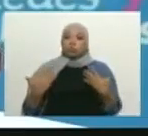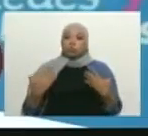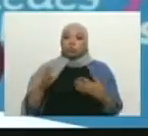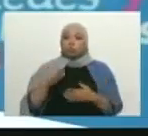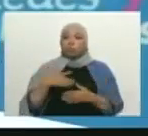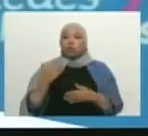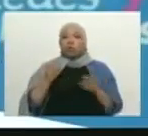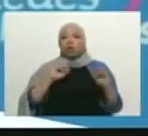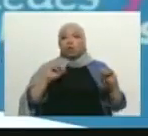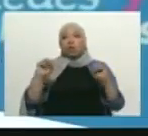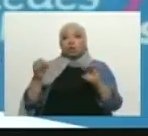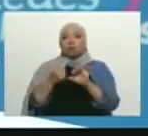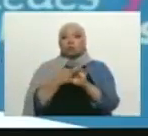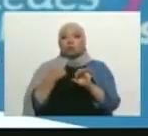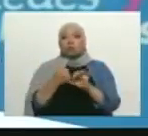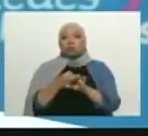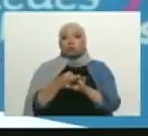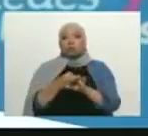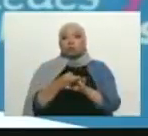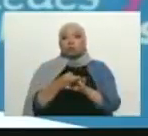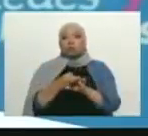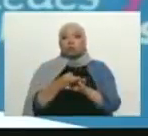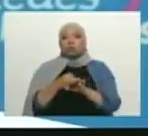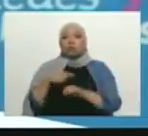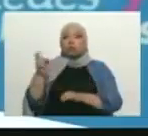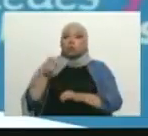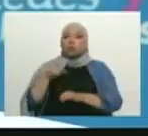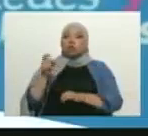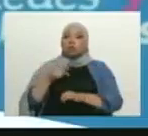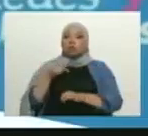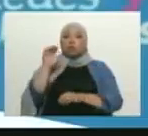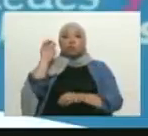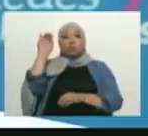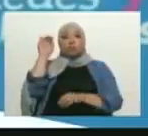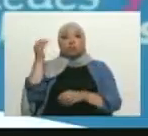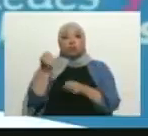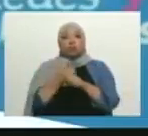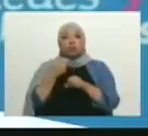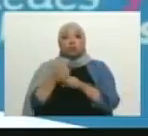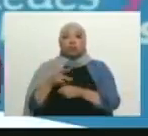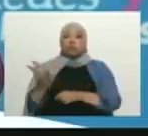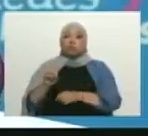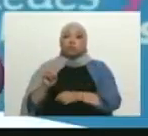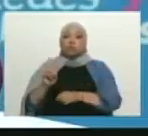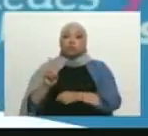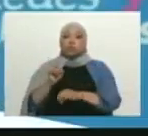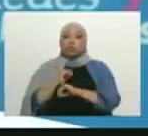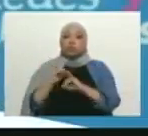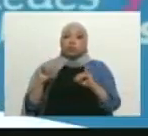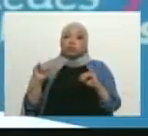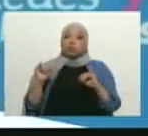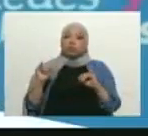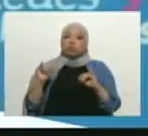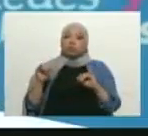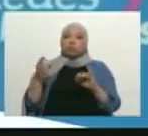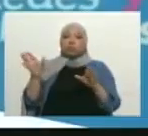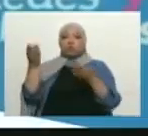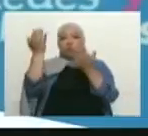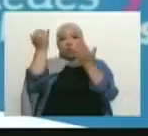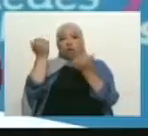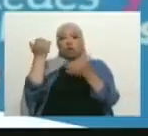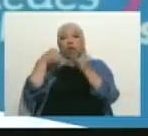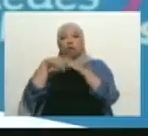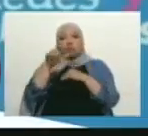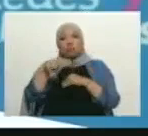pudiéramos llamar del día a día, necesarios para el funcionamiento del país, los cortaron secuestrando a CITGO.